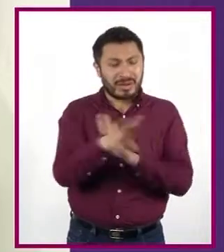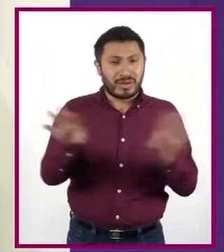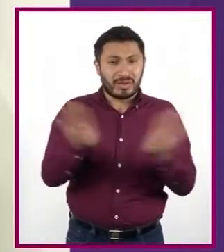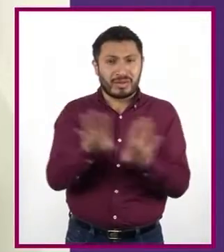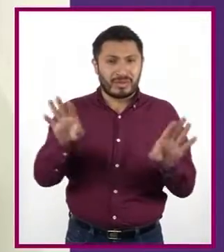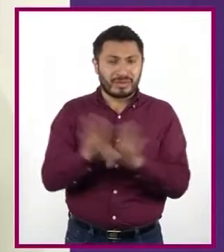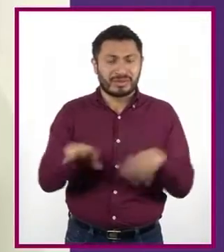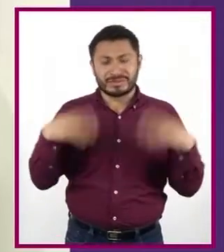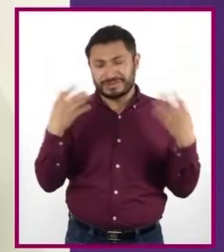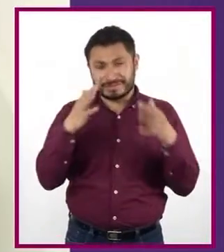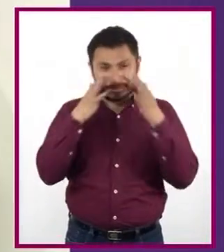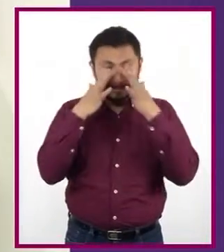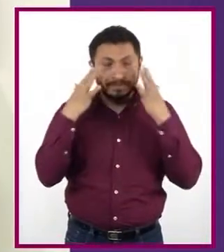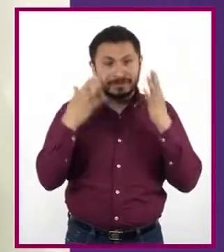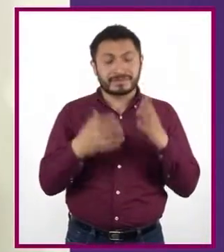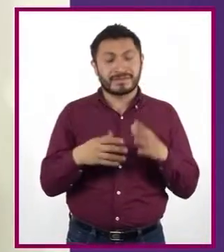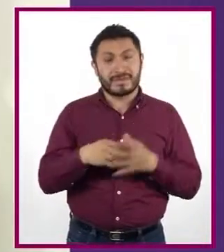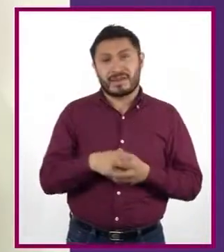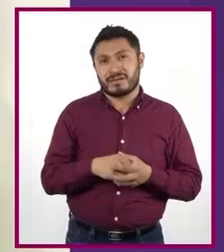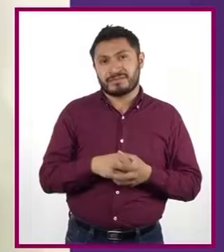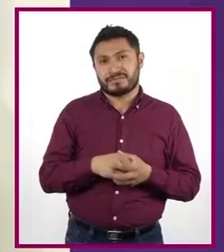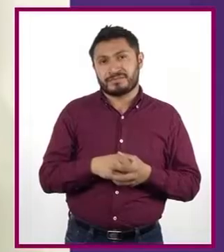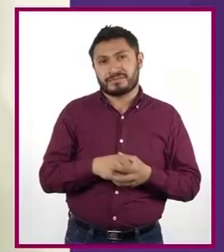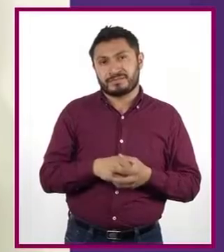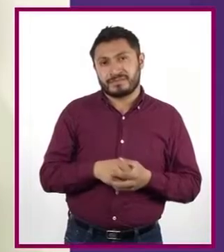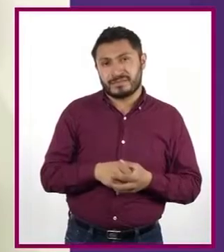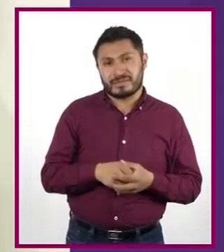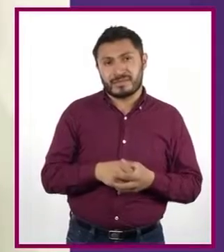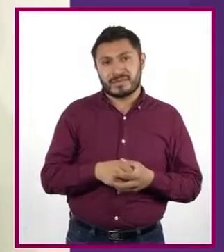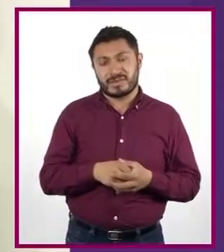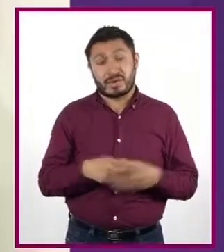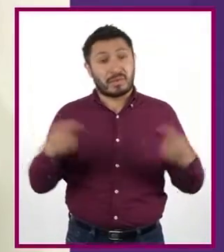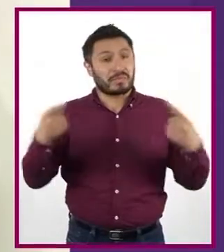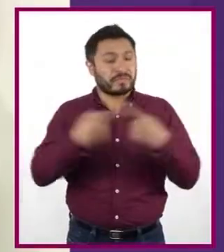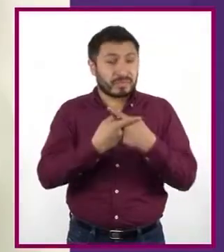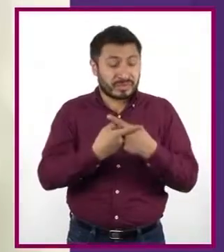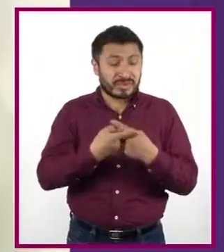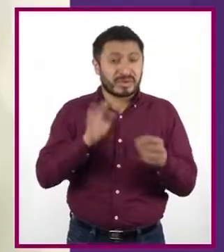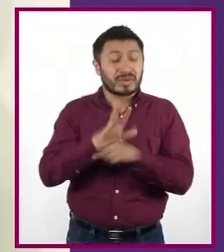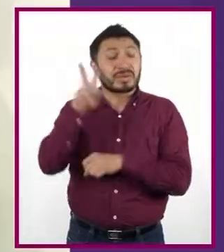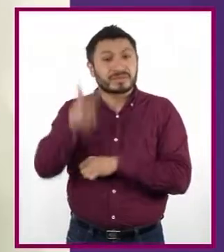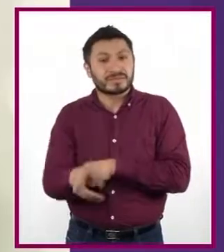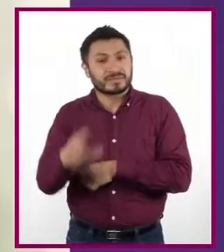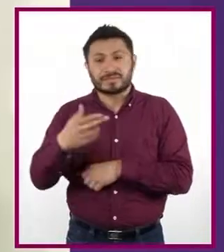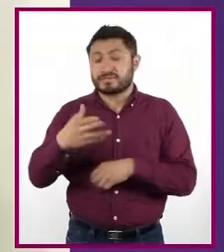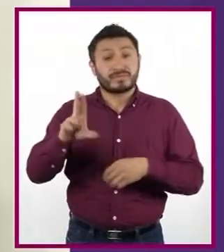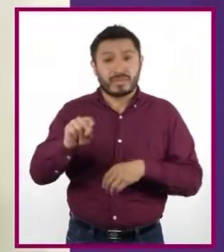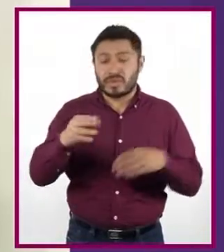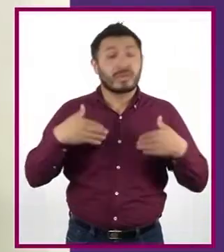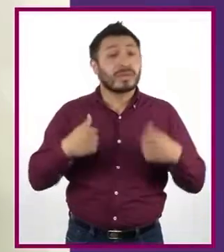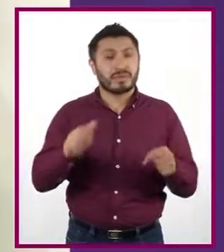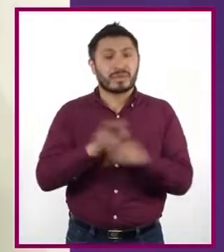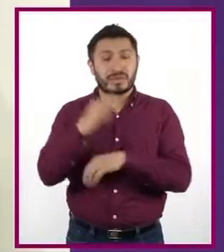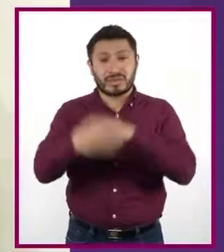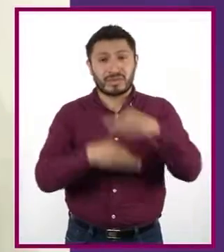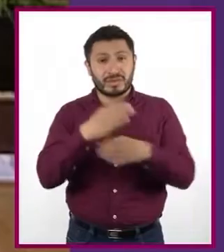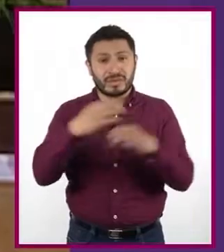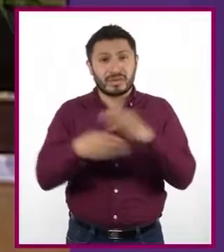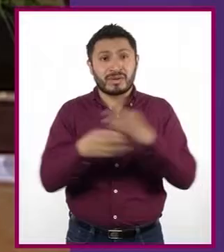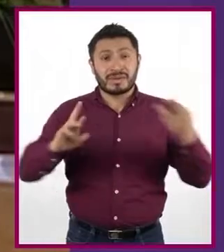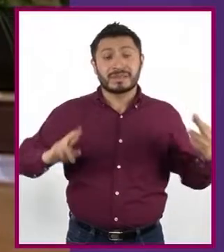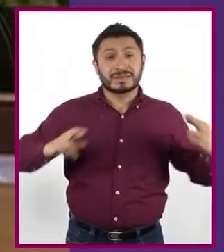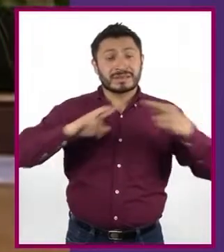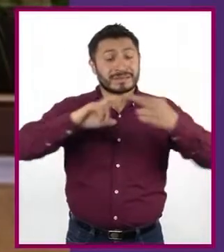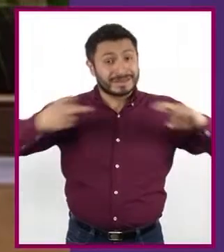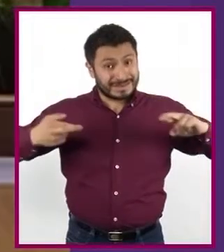digamos así, parcializada de la realidad. No nos damos cuenta de que todas las cosas están interconectadas. Hoy en día